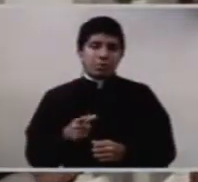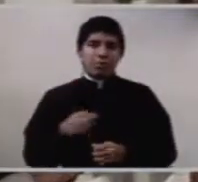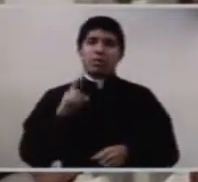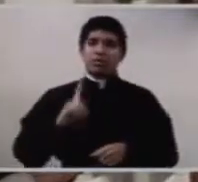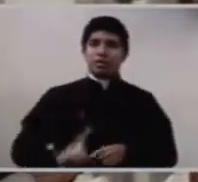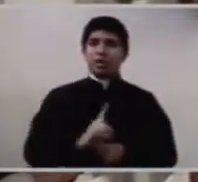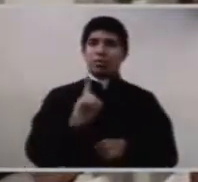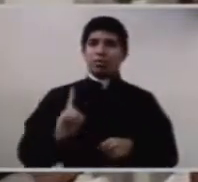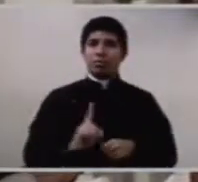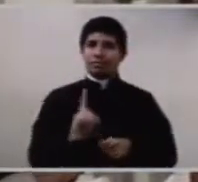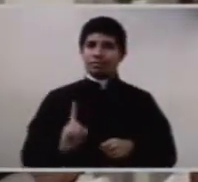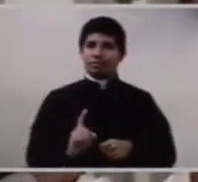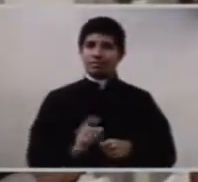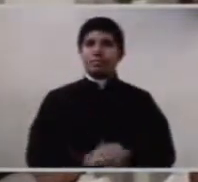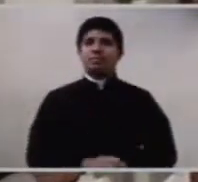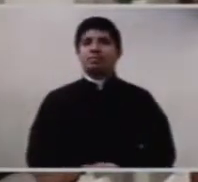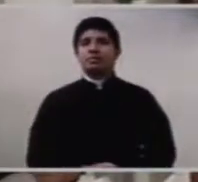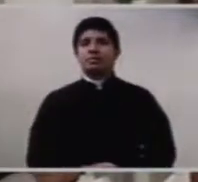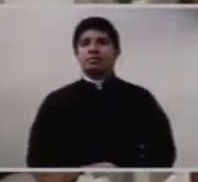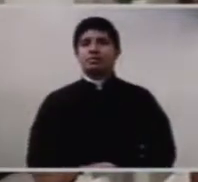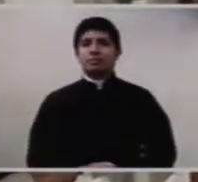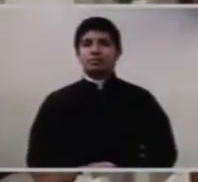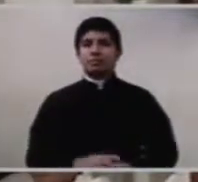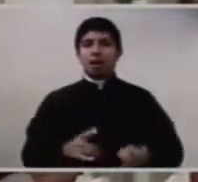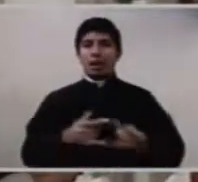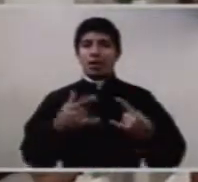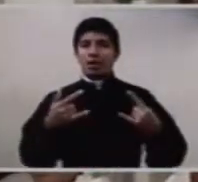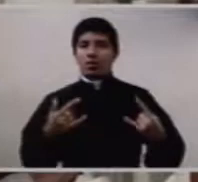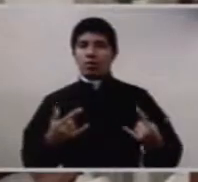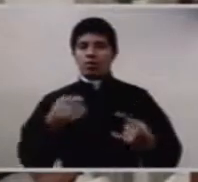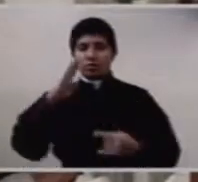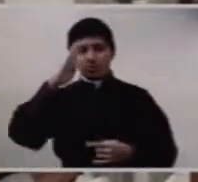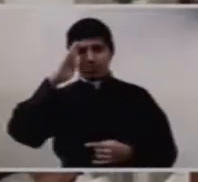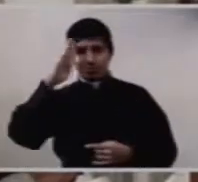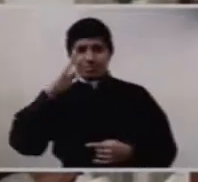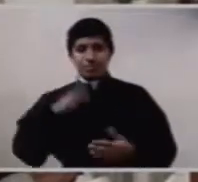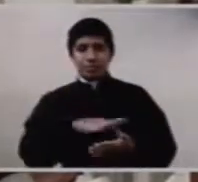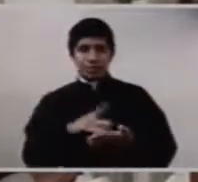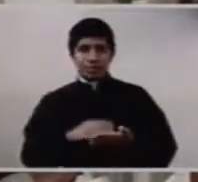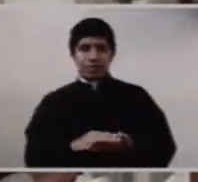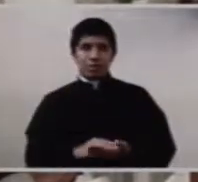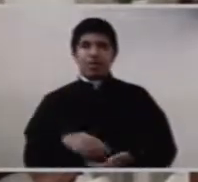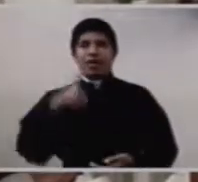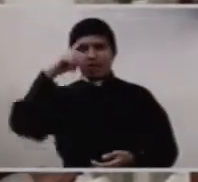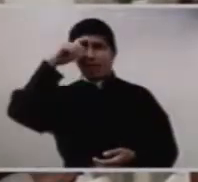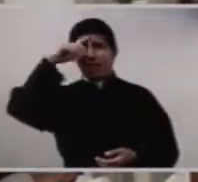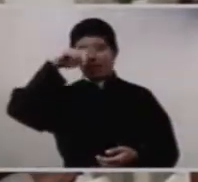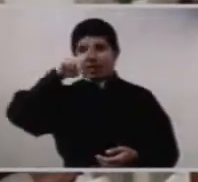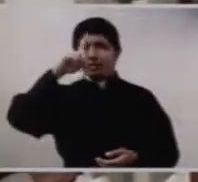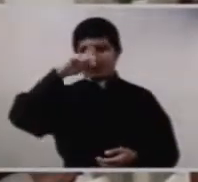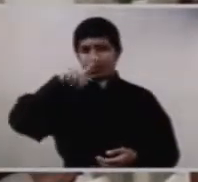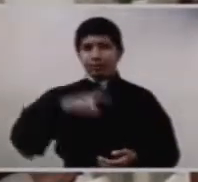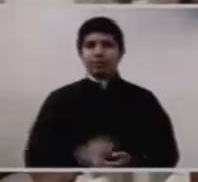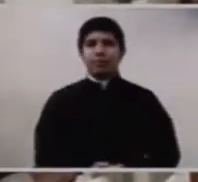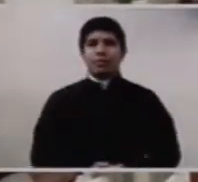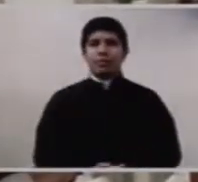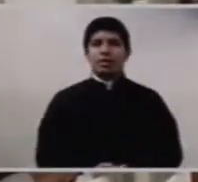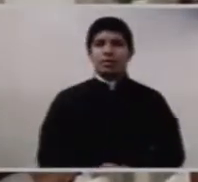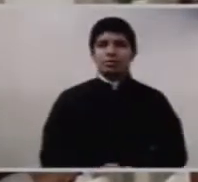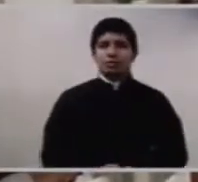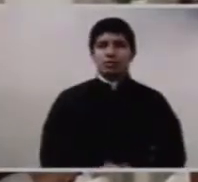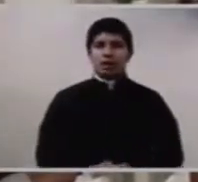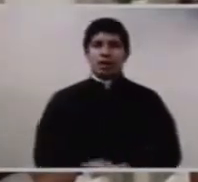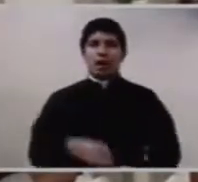incongruencia, el cuento que narra nuestro Señor pues es muy sencillo. Y decía, sucede en nuestras